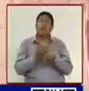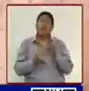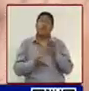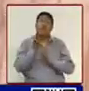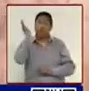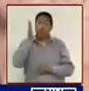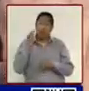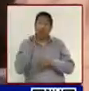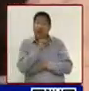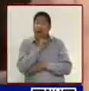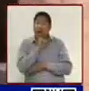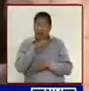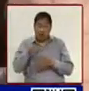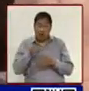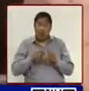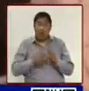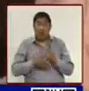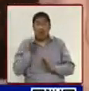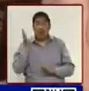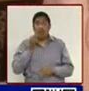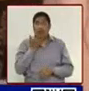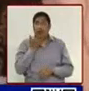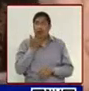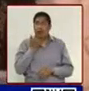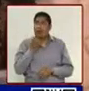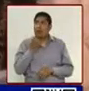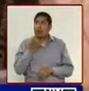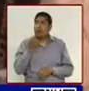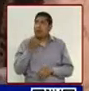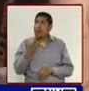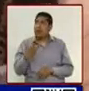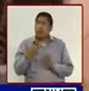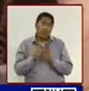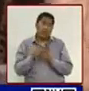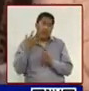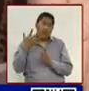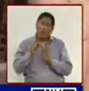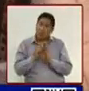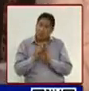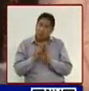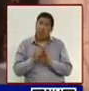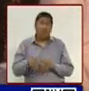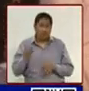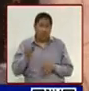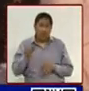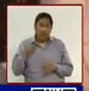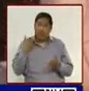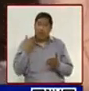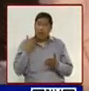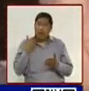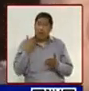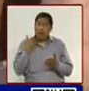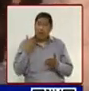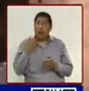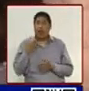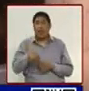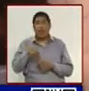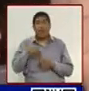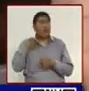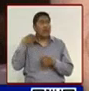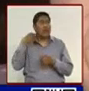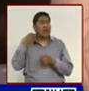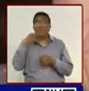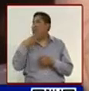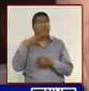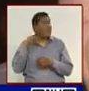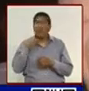en que la movilidad parte y llegar a tu casa? A lo mucho debe ser como 3 minutos, 5 minutos, hermanito. ¿Hasta llegar a tu casa? De aquí hasta la